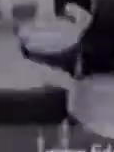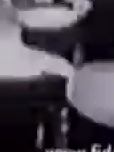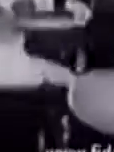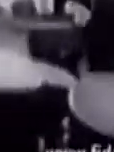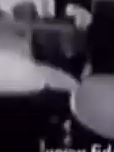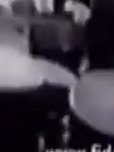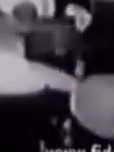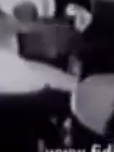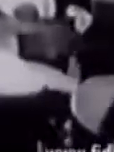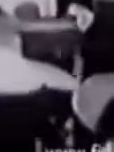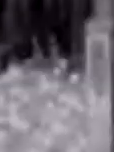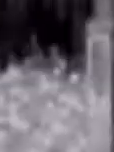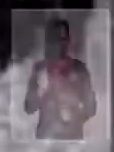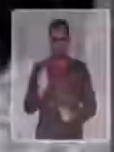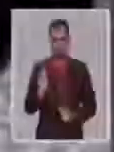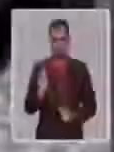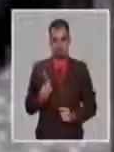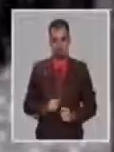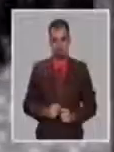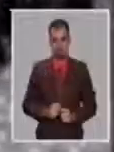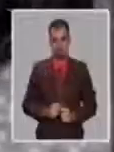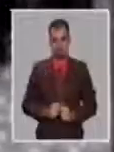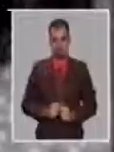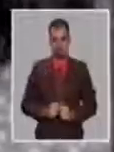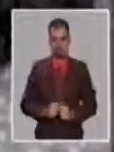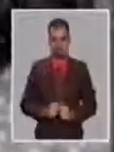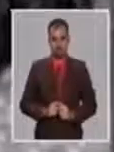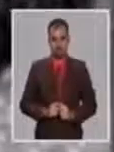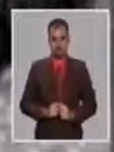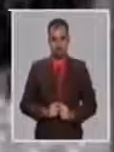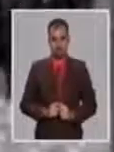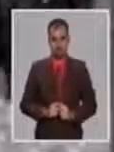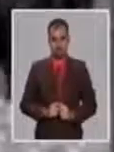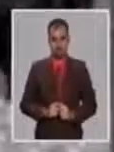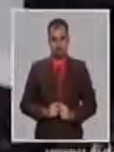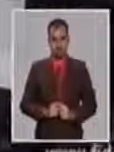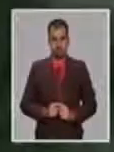revolucionaria, la de la libertad o la muerte.